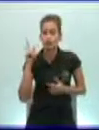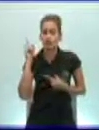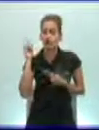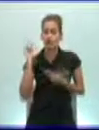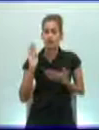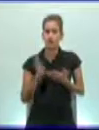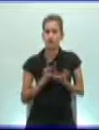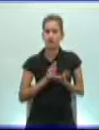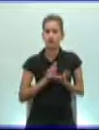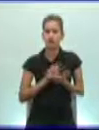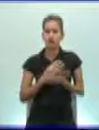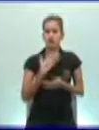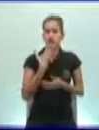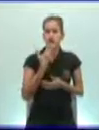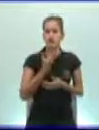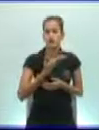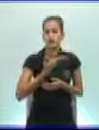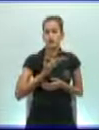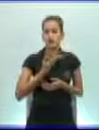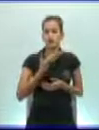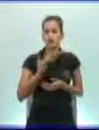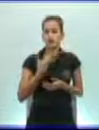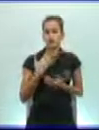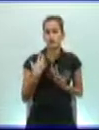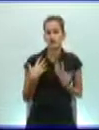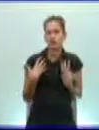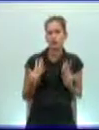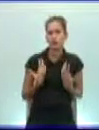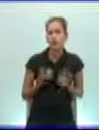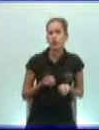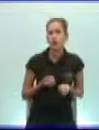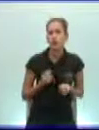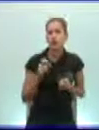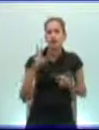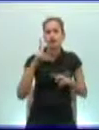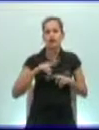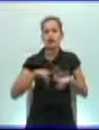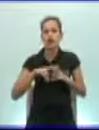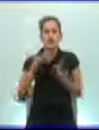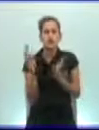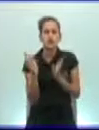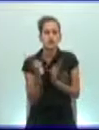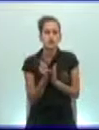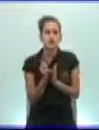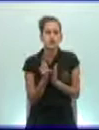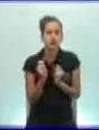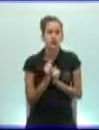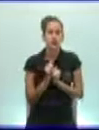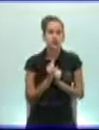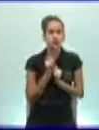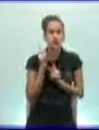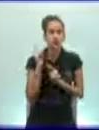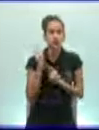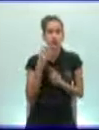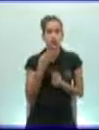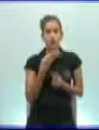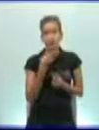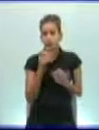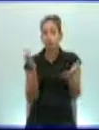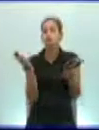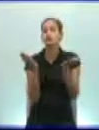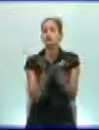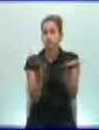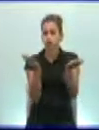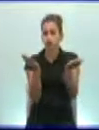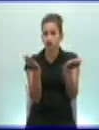chiquita, donde aparece precisamente el cuento del Cimarrón, que es el que vamos a estar trabajando en el